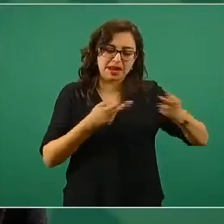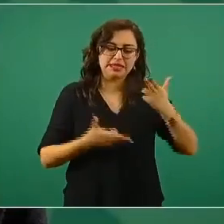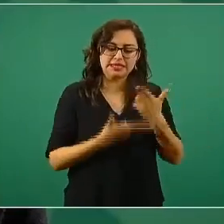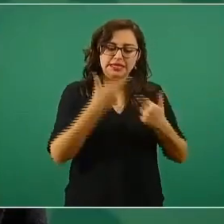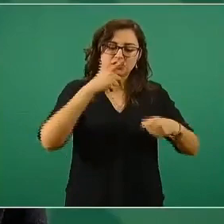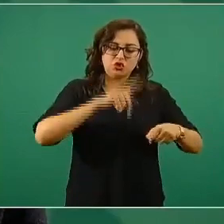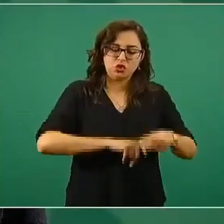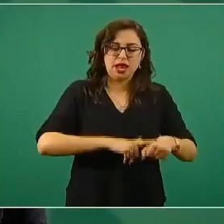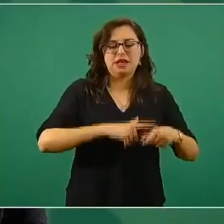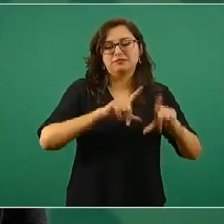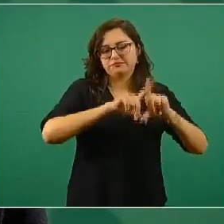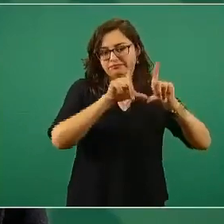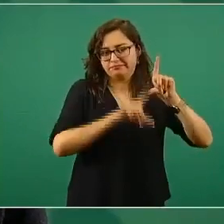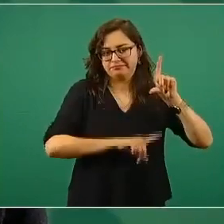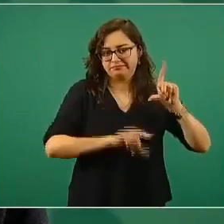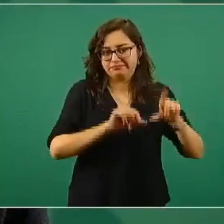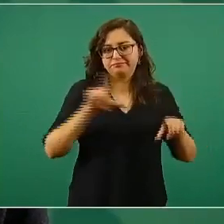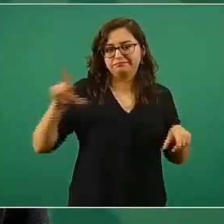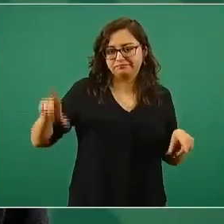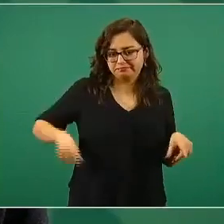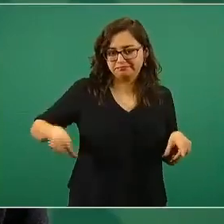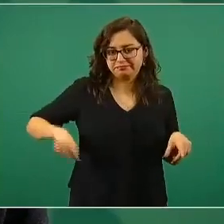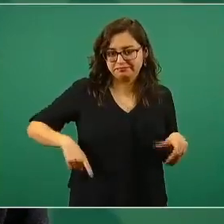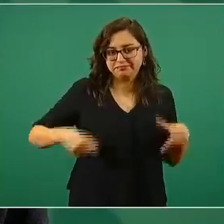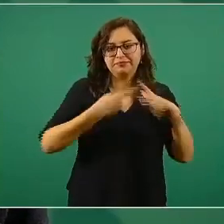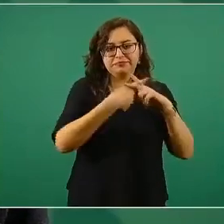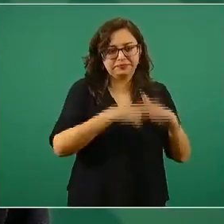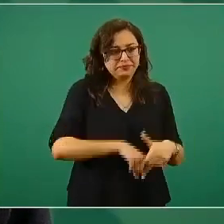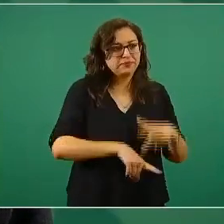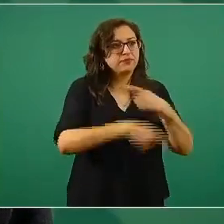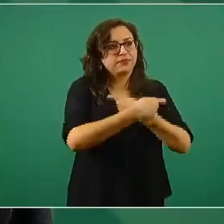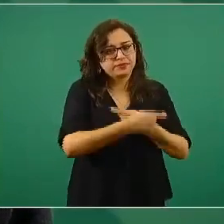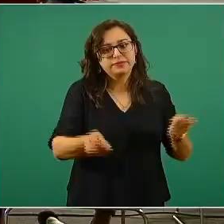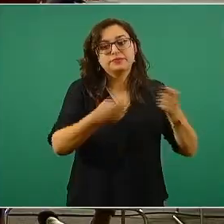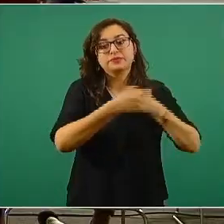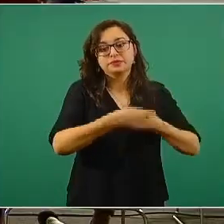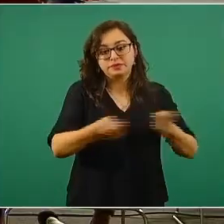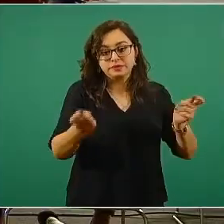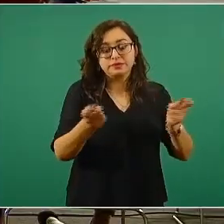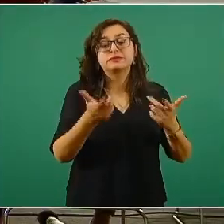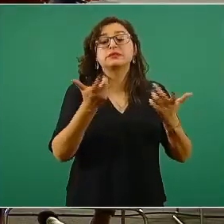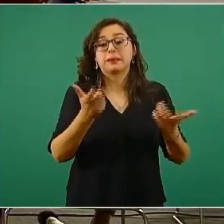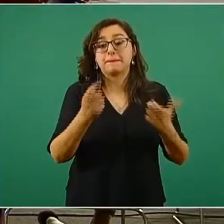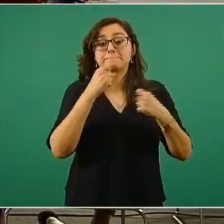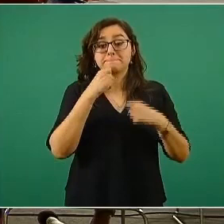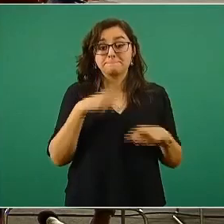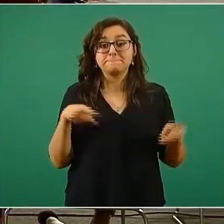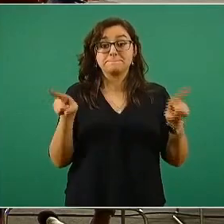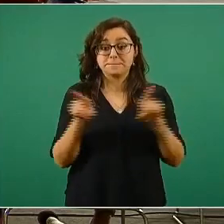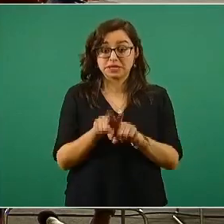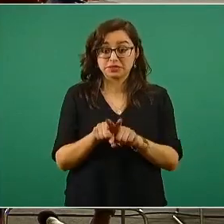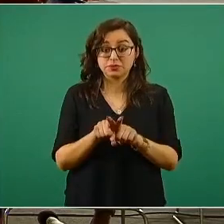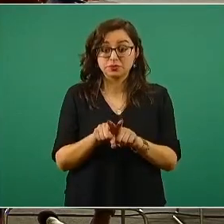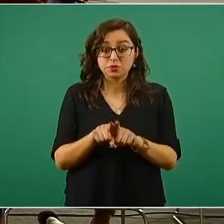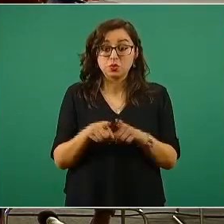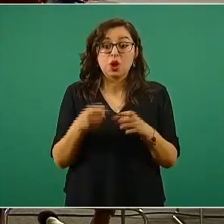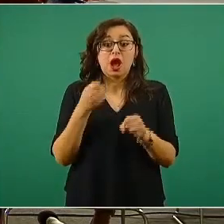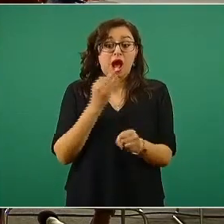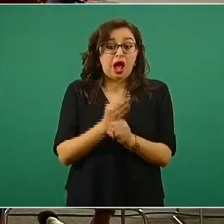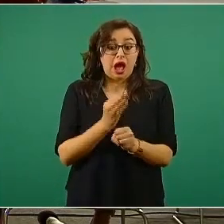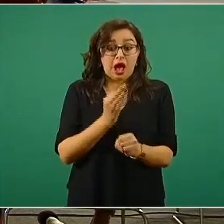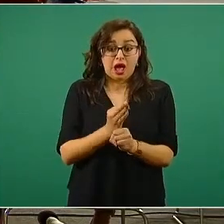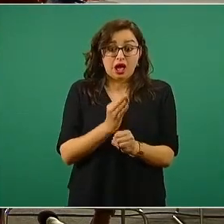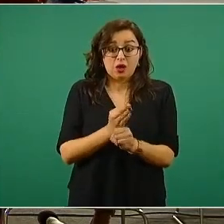Nacional de Vacunación que en este momento se está implementando, y que además, como ustedes saben, en este momento está